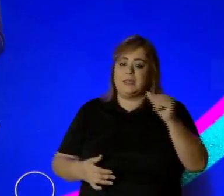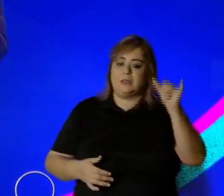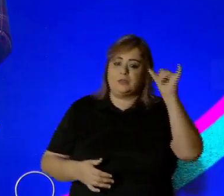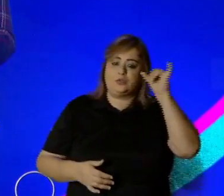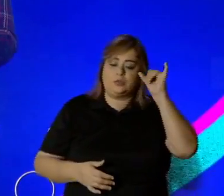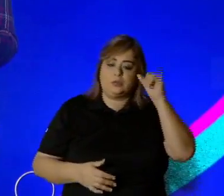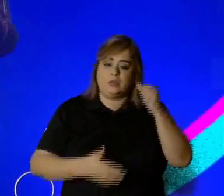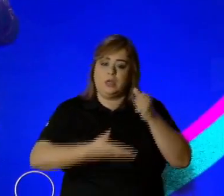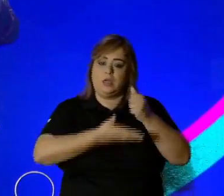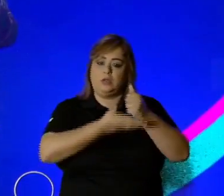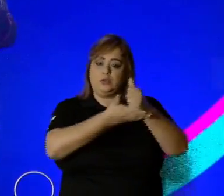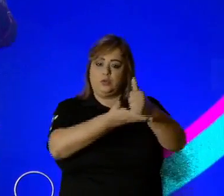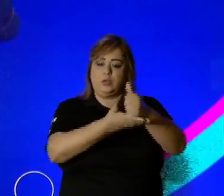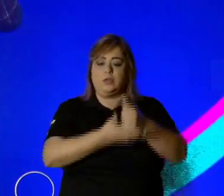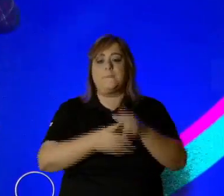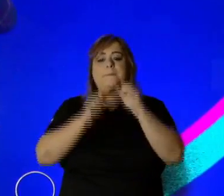allí.